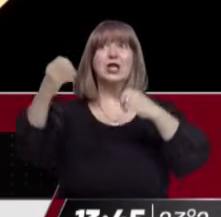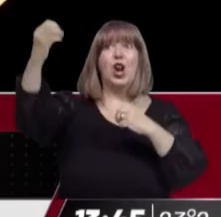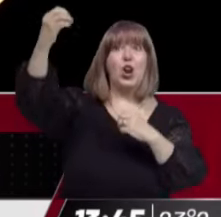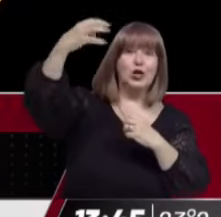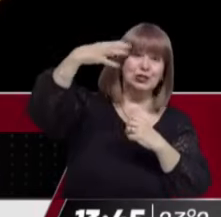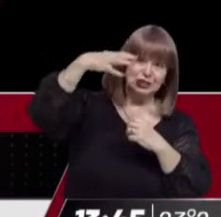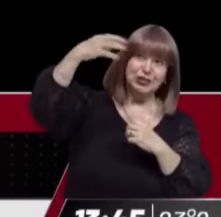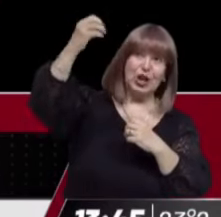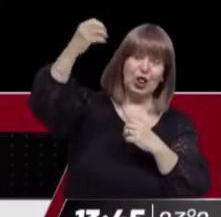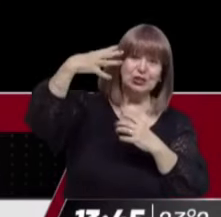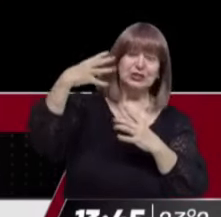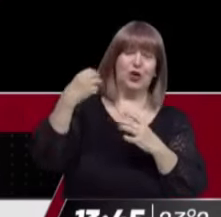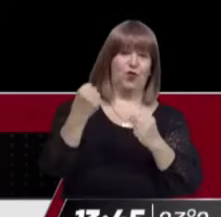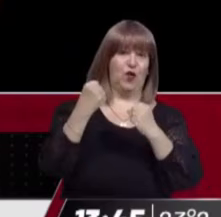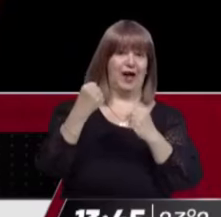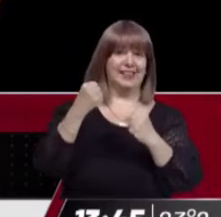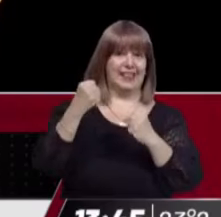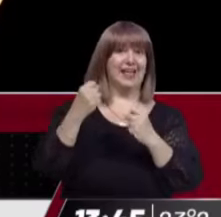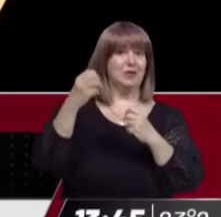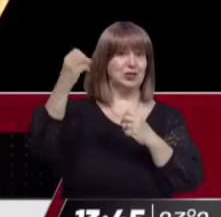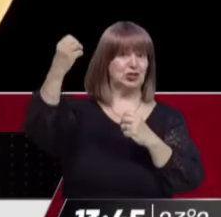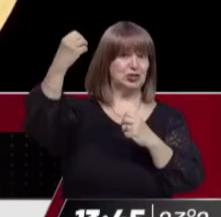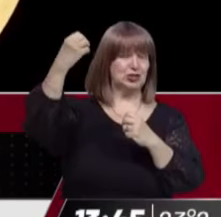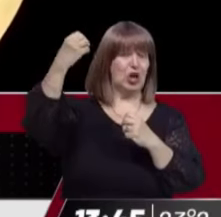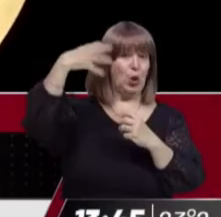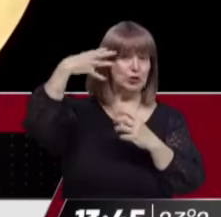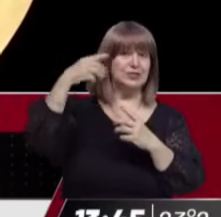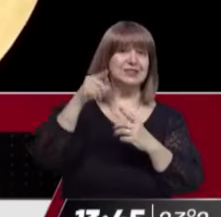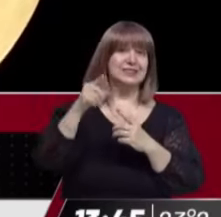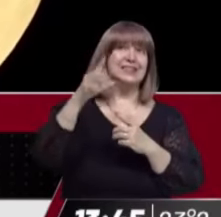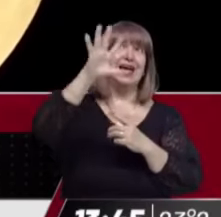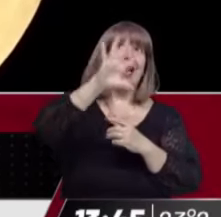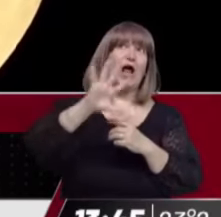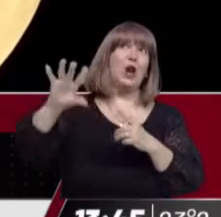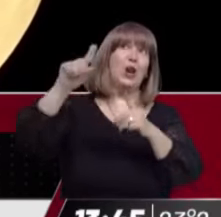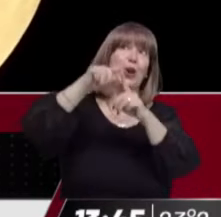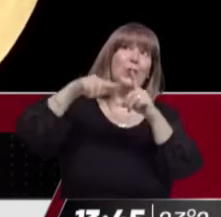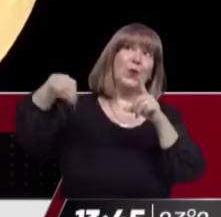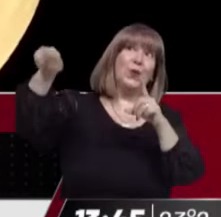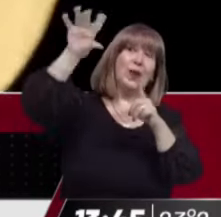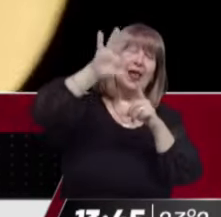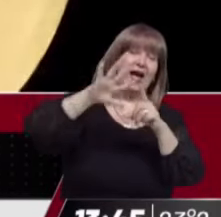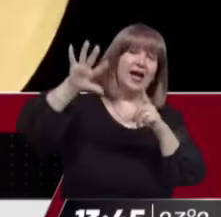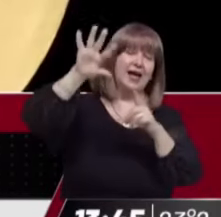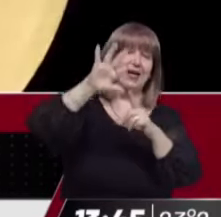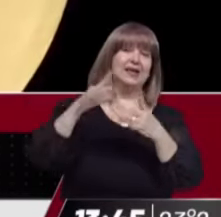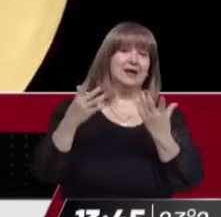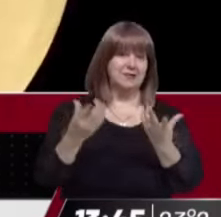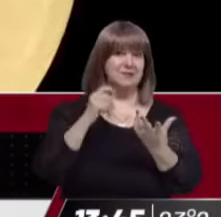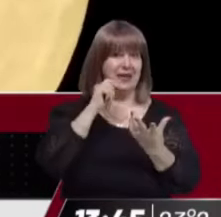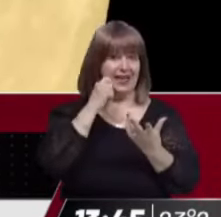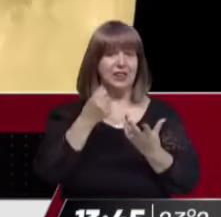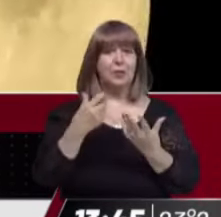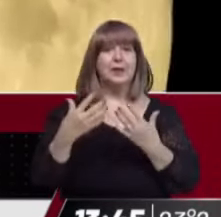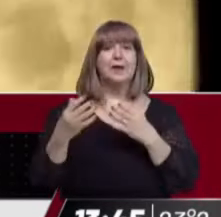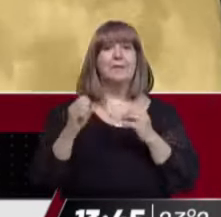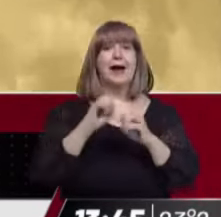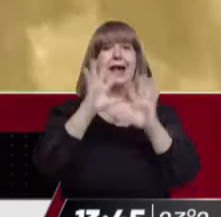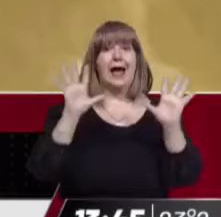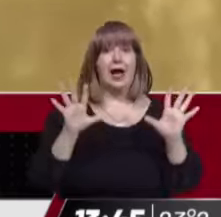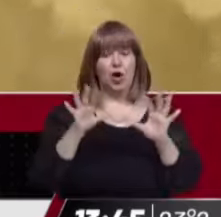trapisonda. Cazador casado. Sí, sí. Sí, a mí, yo en realidad no elegiría estas fechas. Vos sabés que,